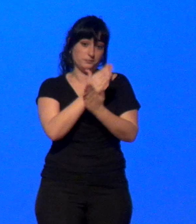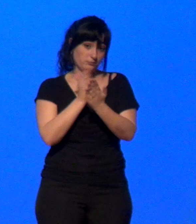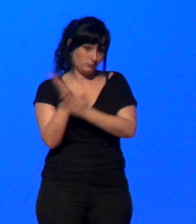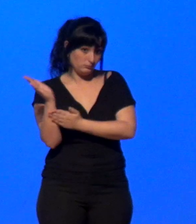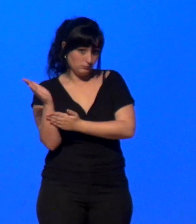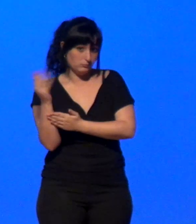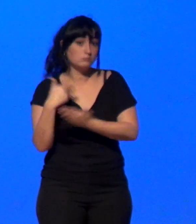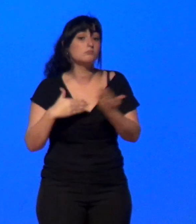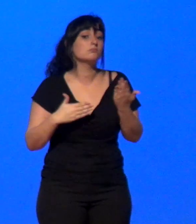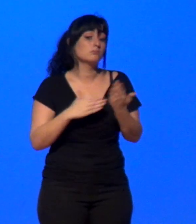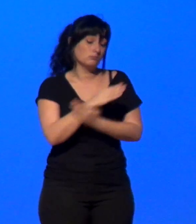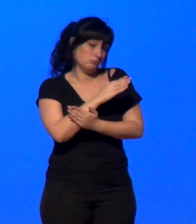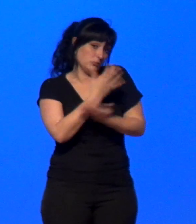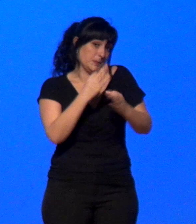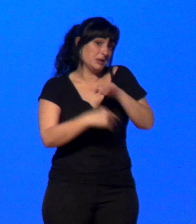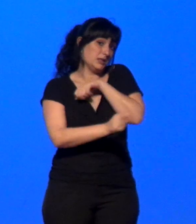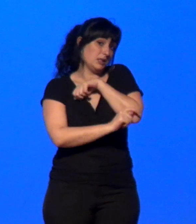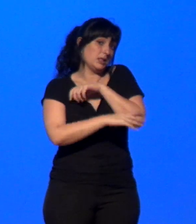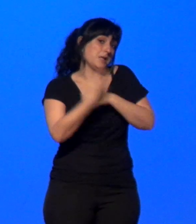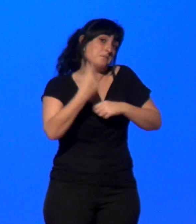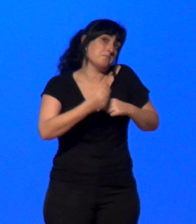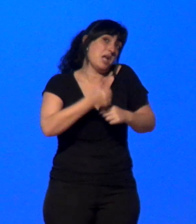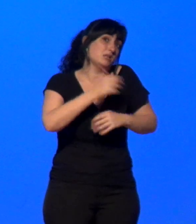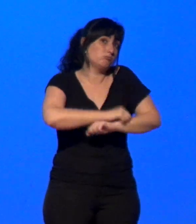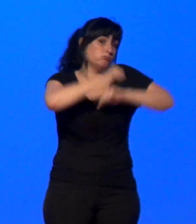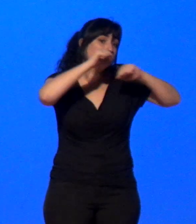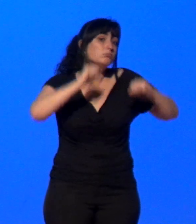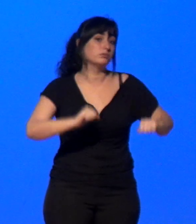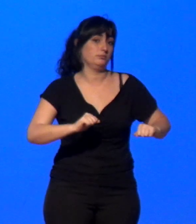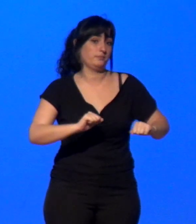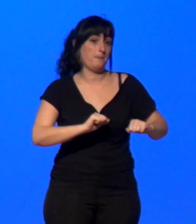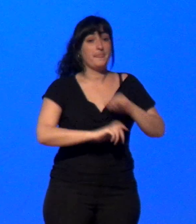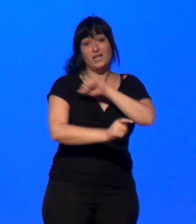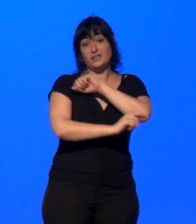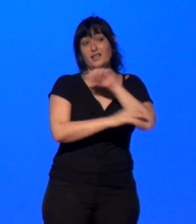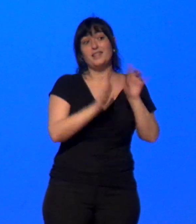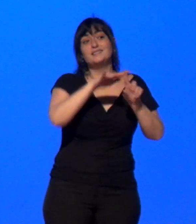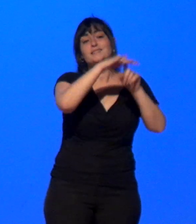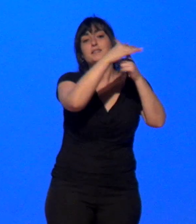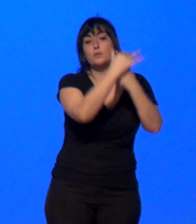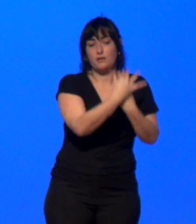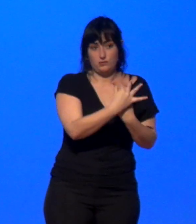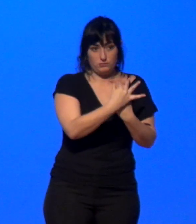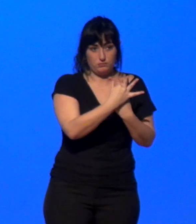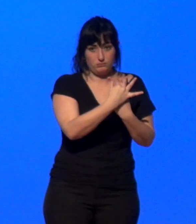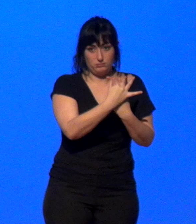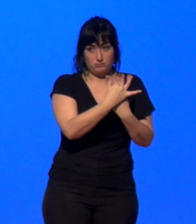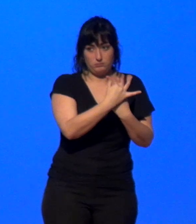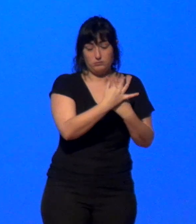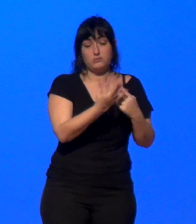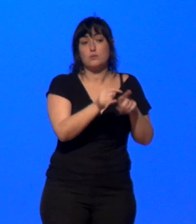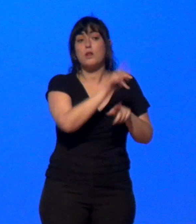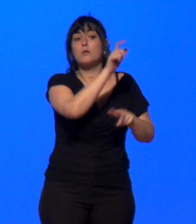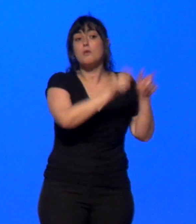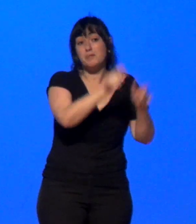la más consolidada que la estrategia de la situación lo que se da cuenta Es que hay personas que están en una